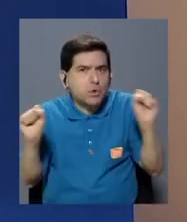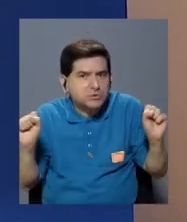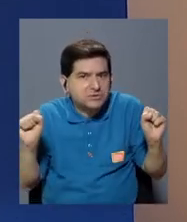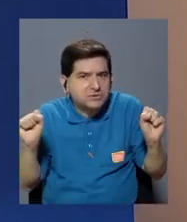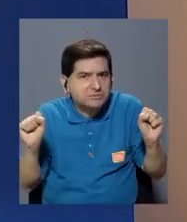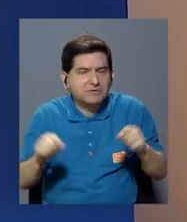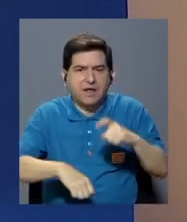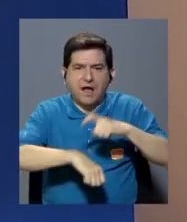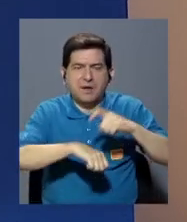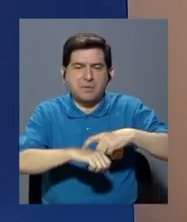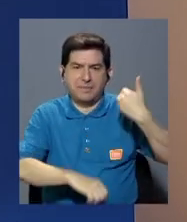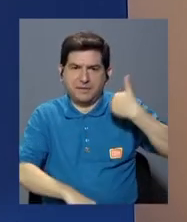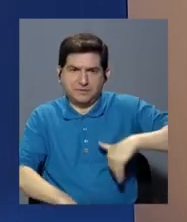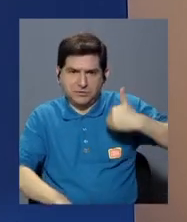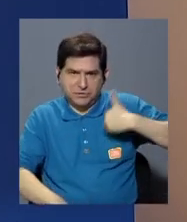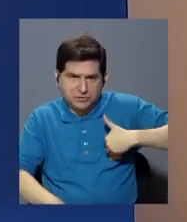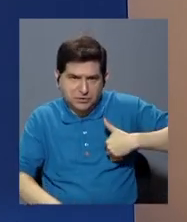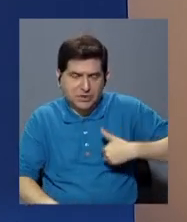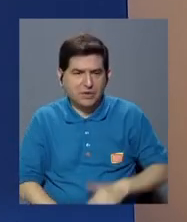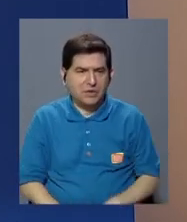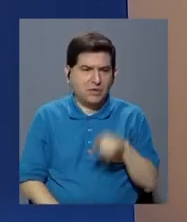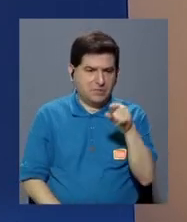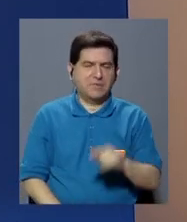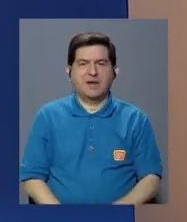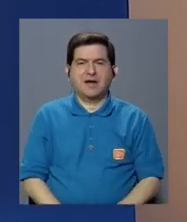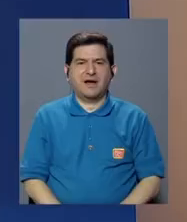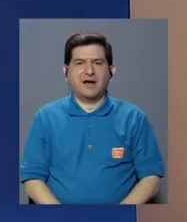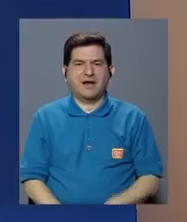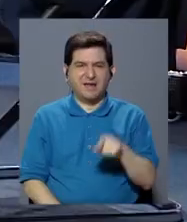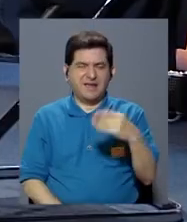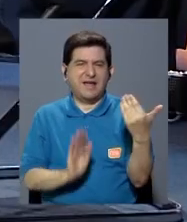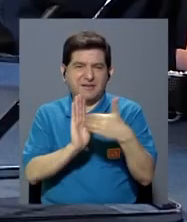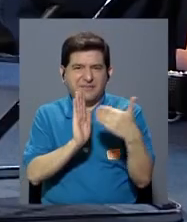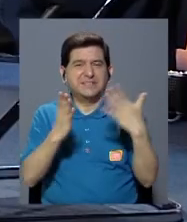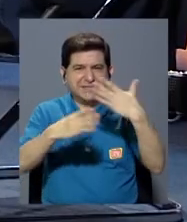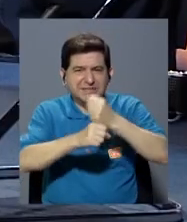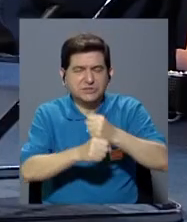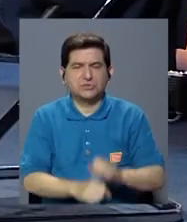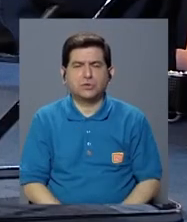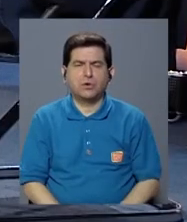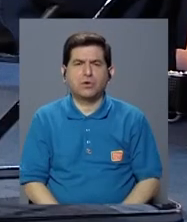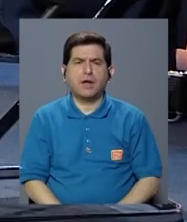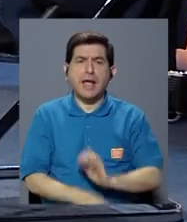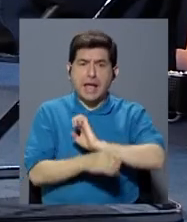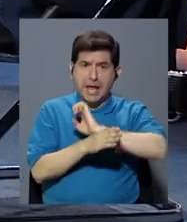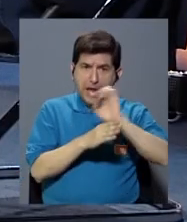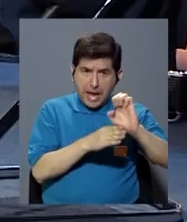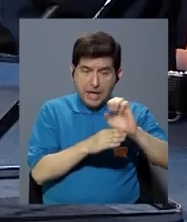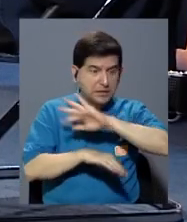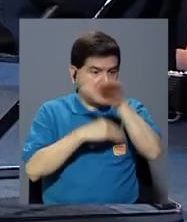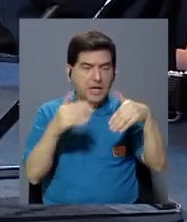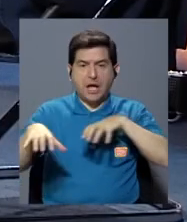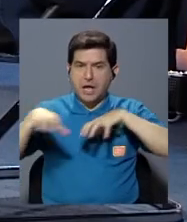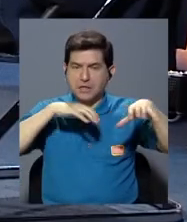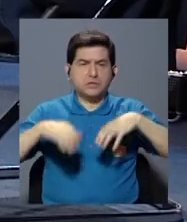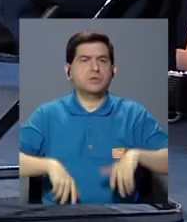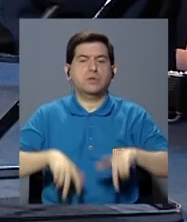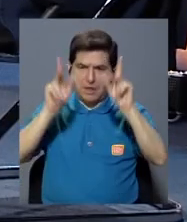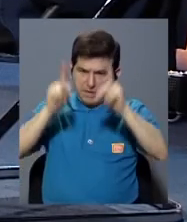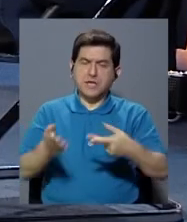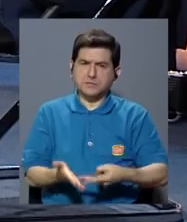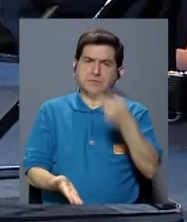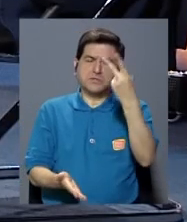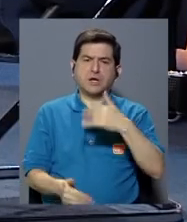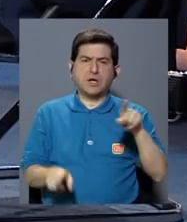que imposible cuando el hombre definitivamente va a dejar su sello. Me quedan 10 segundos. No, la ética vale en todas las acciones